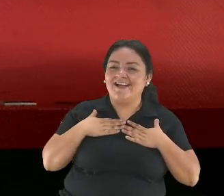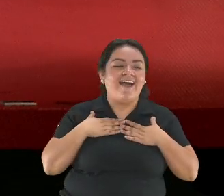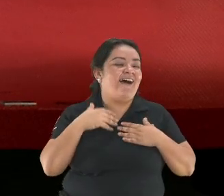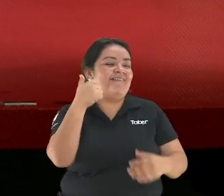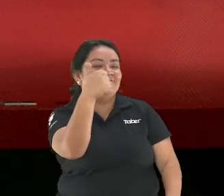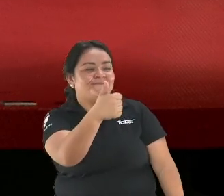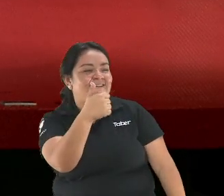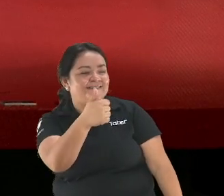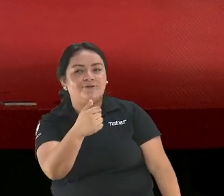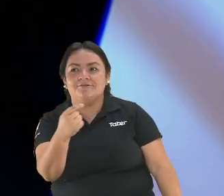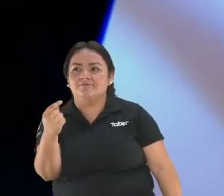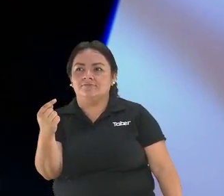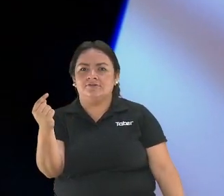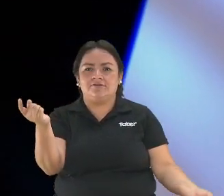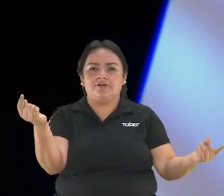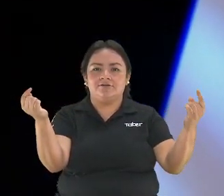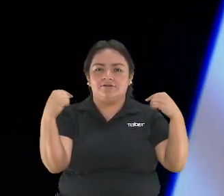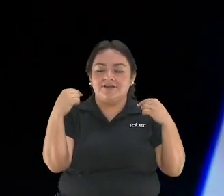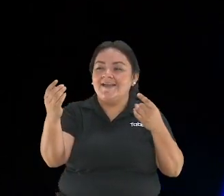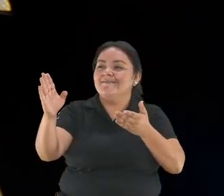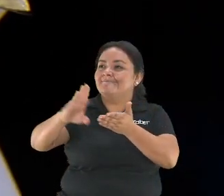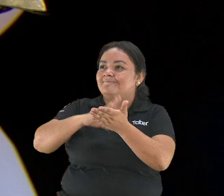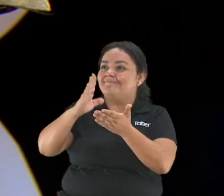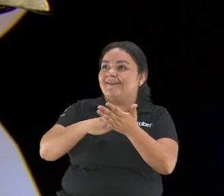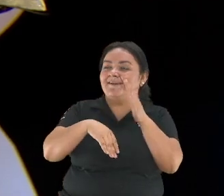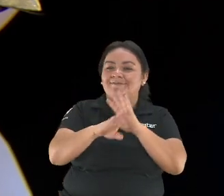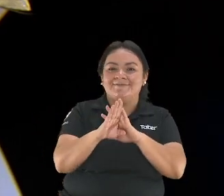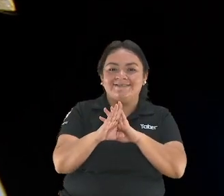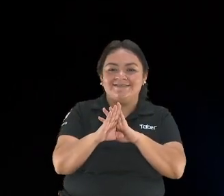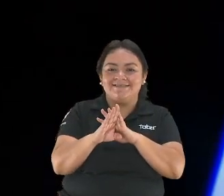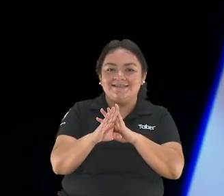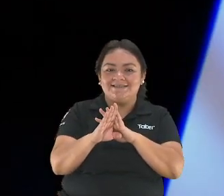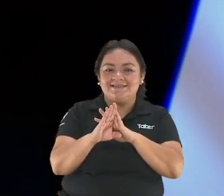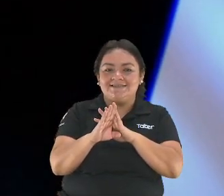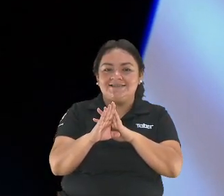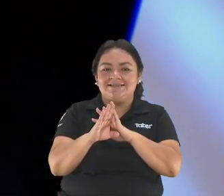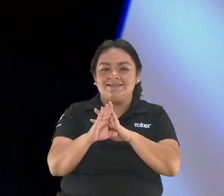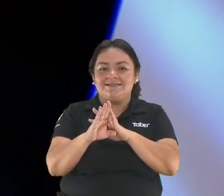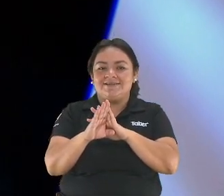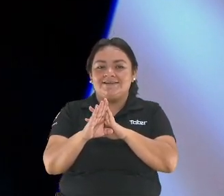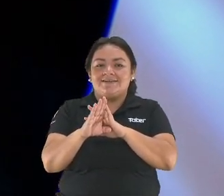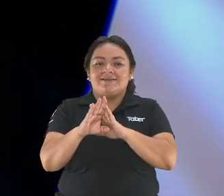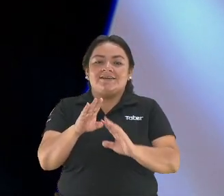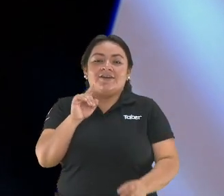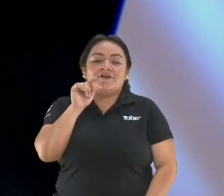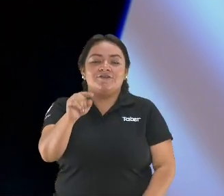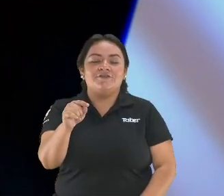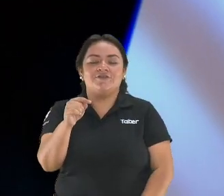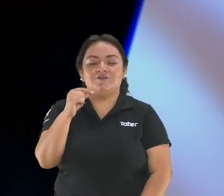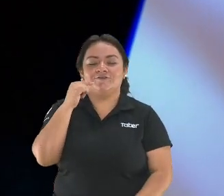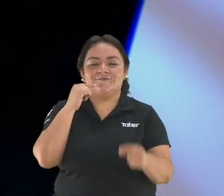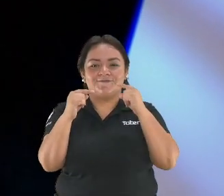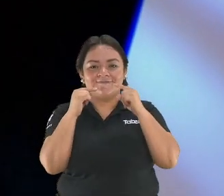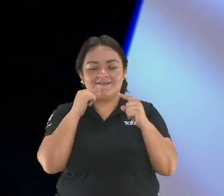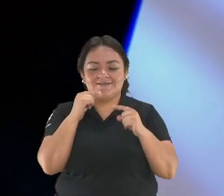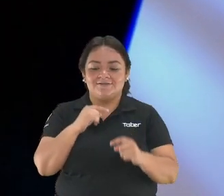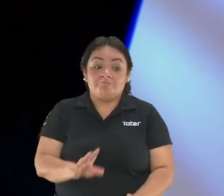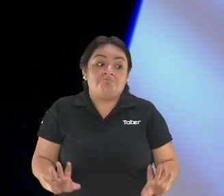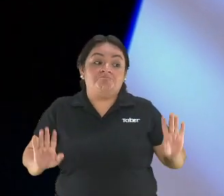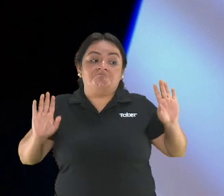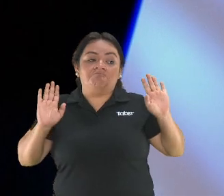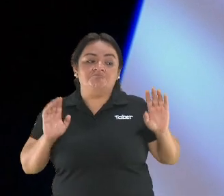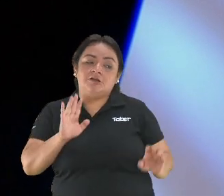bárbaro no sabes que aquí va un bono de mil quinientos dólares y tu jefe te dice ese es tu